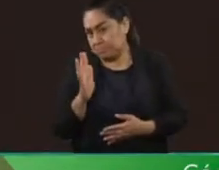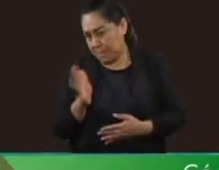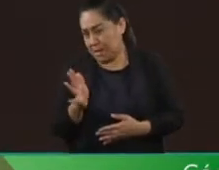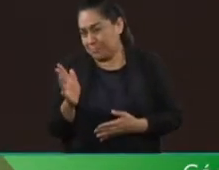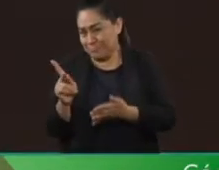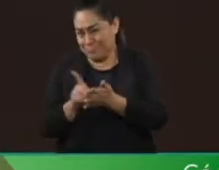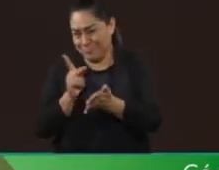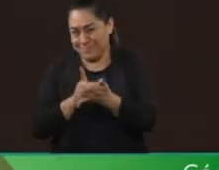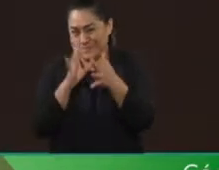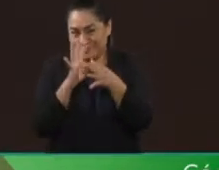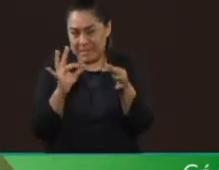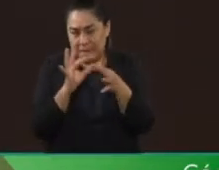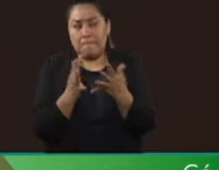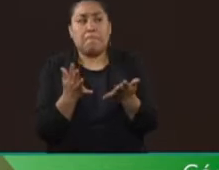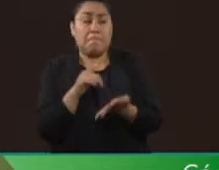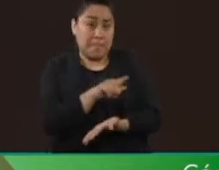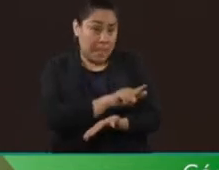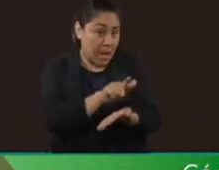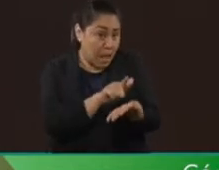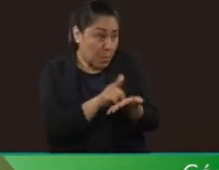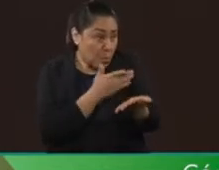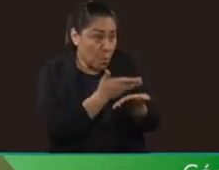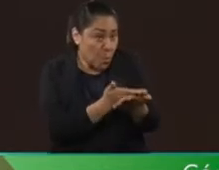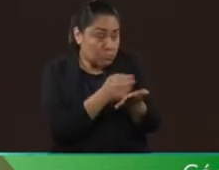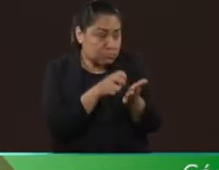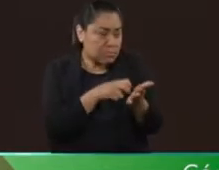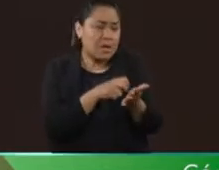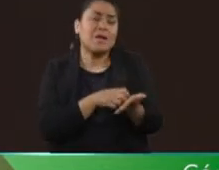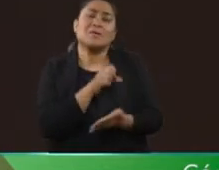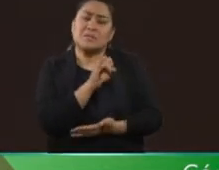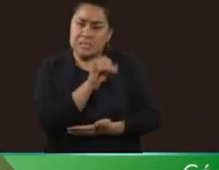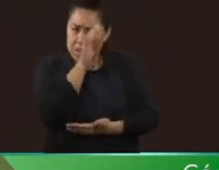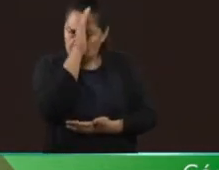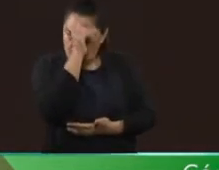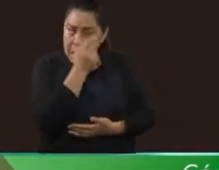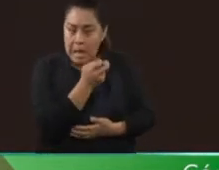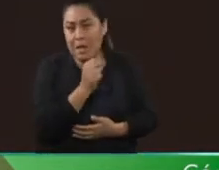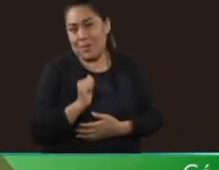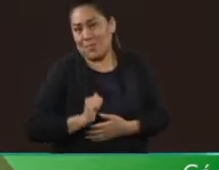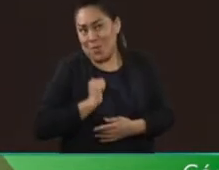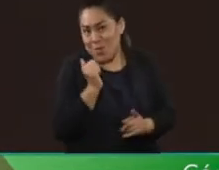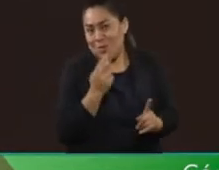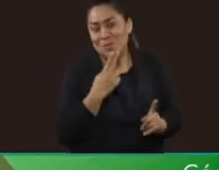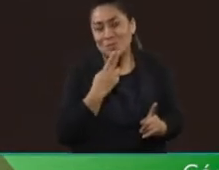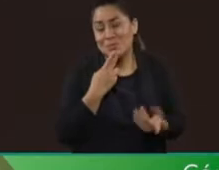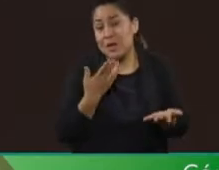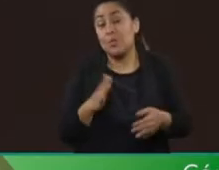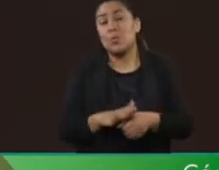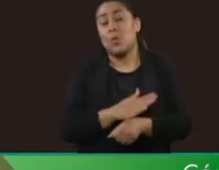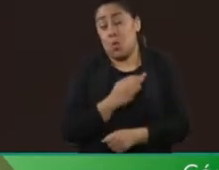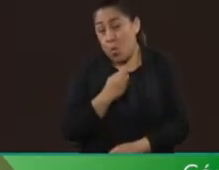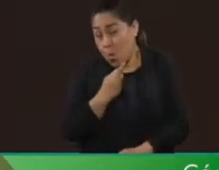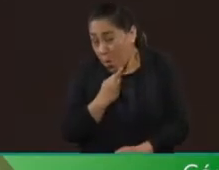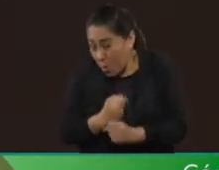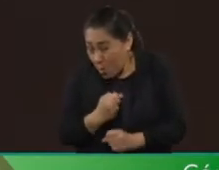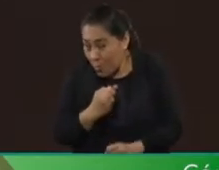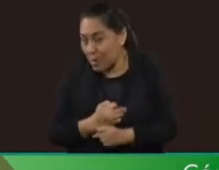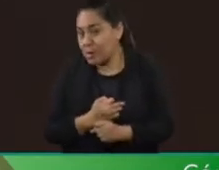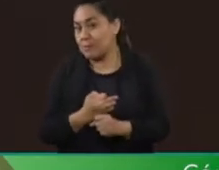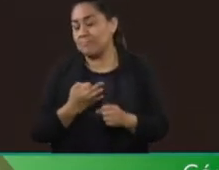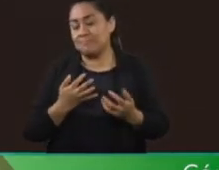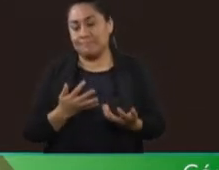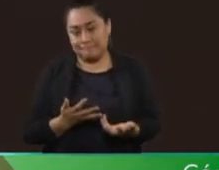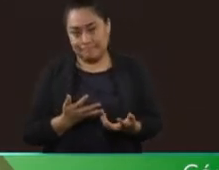esta de esta reforma de esta propuesta que además es muy pertinente porque en este momento que